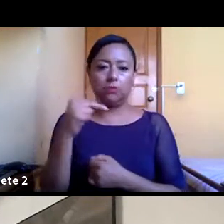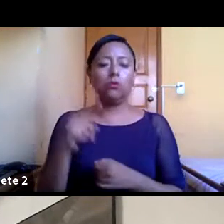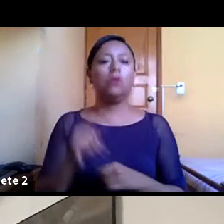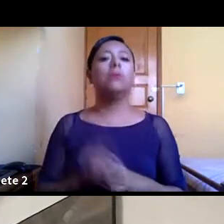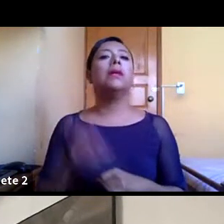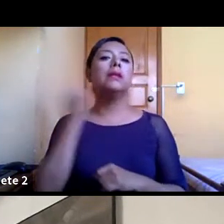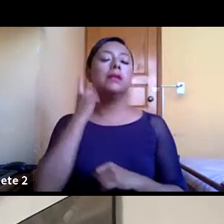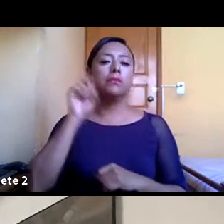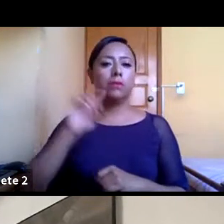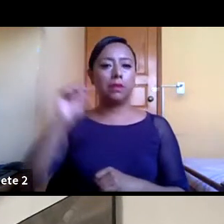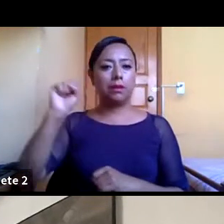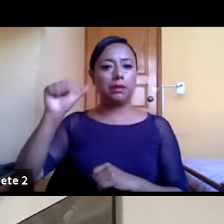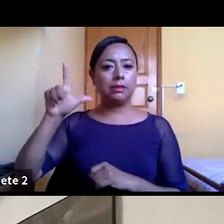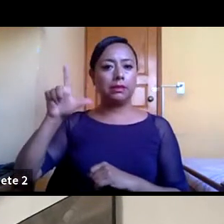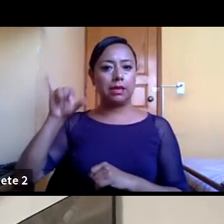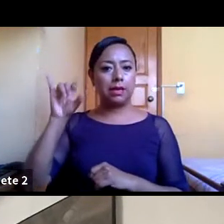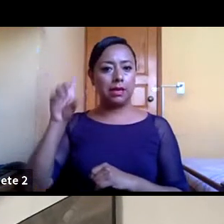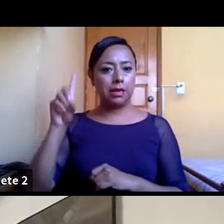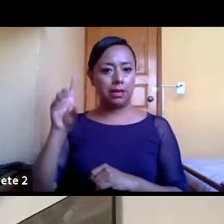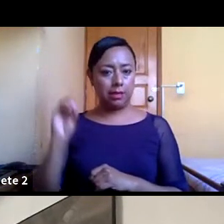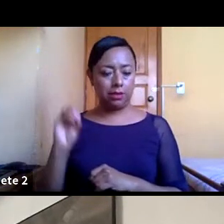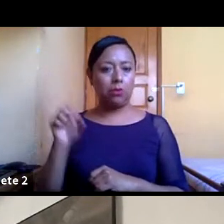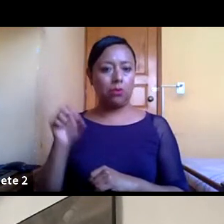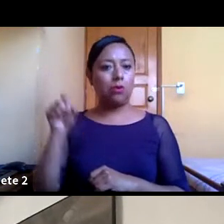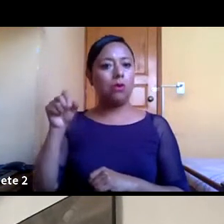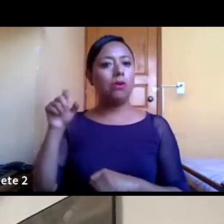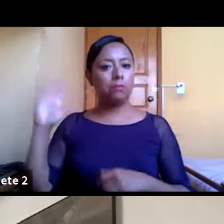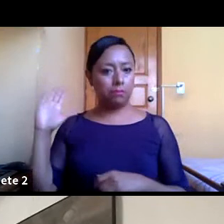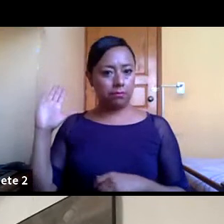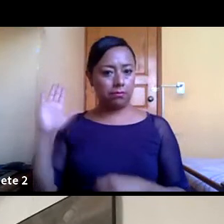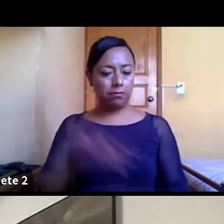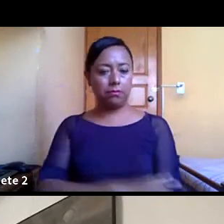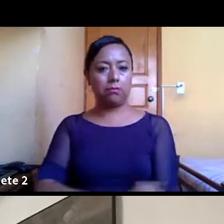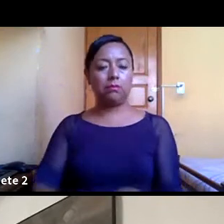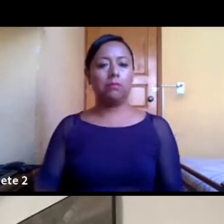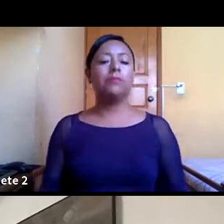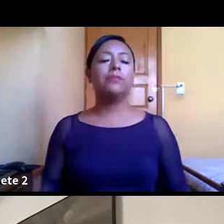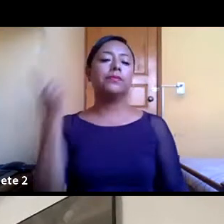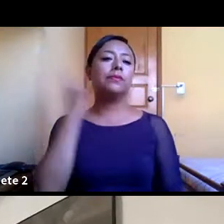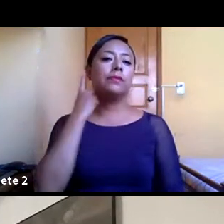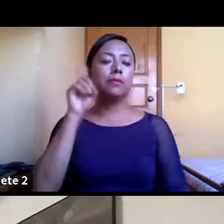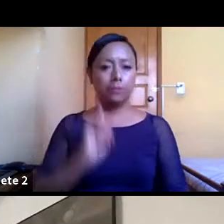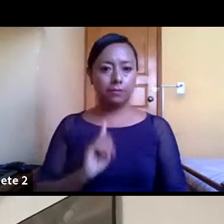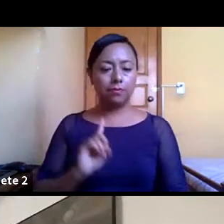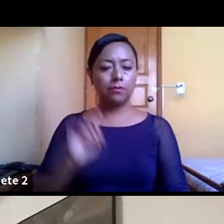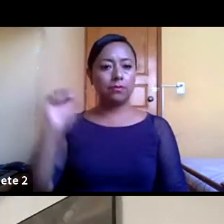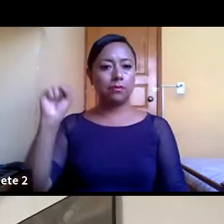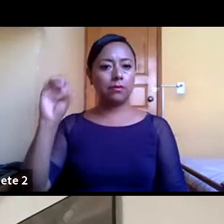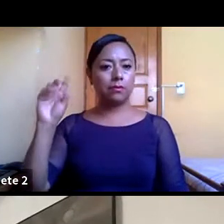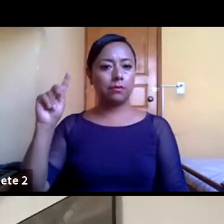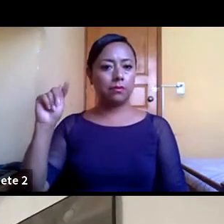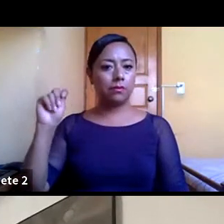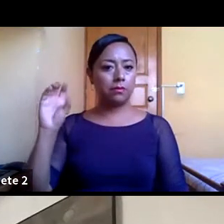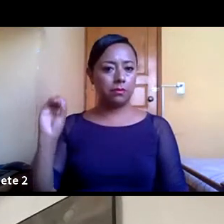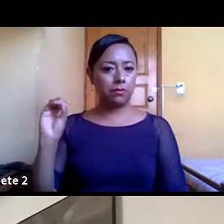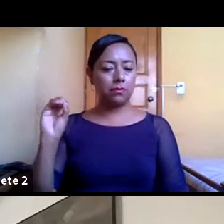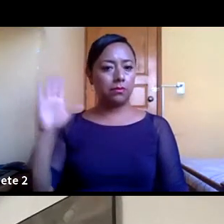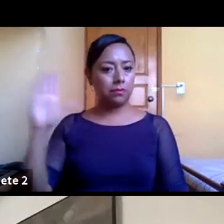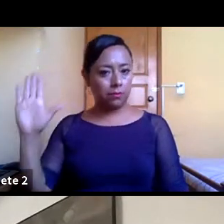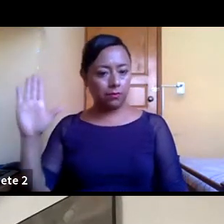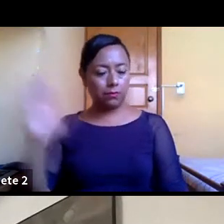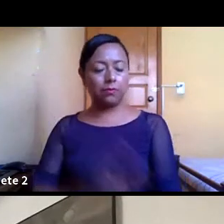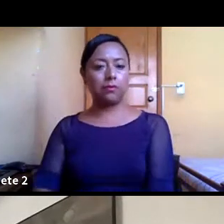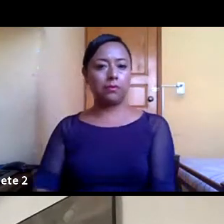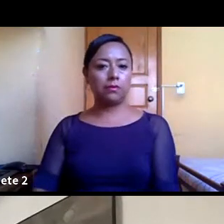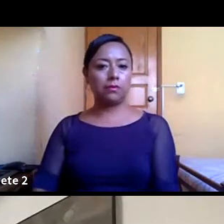Magos. Gabriela Salido, presente. Diputada Paula Adriana Soto Maldonado. Paula Soto, presente.